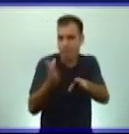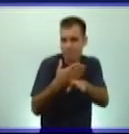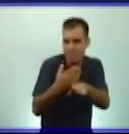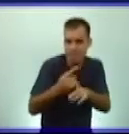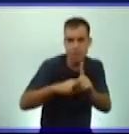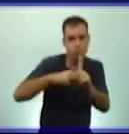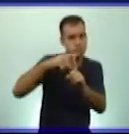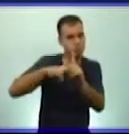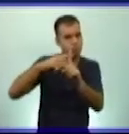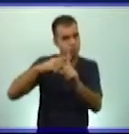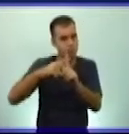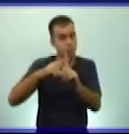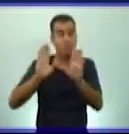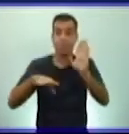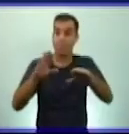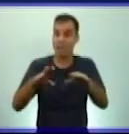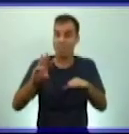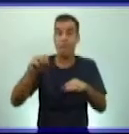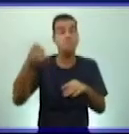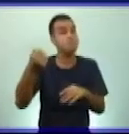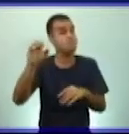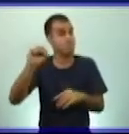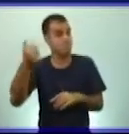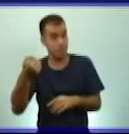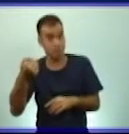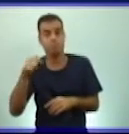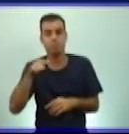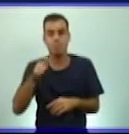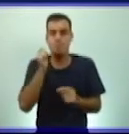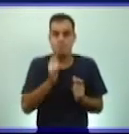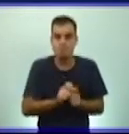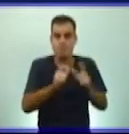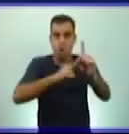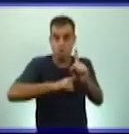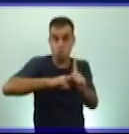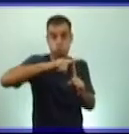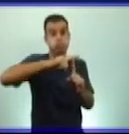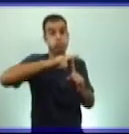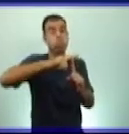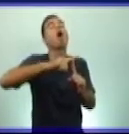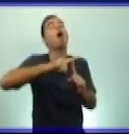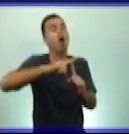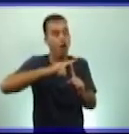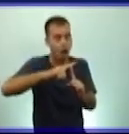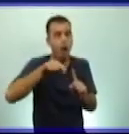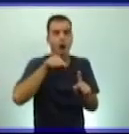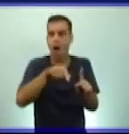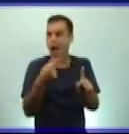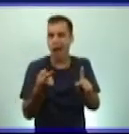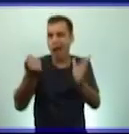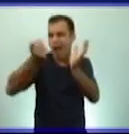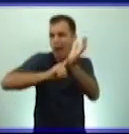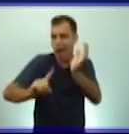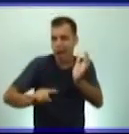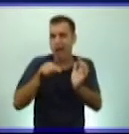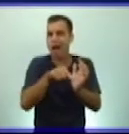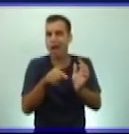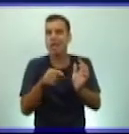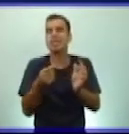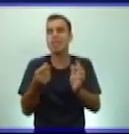por unidad de masa en mayor o menor grado al recibir energía mediante